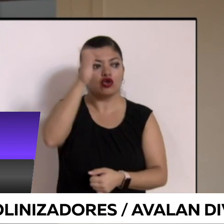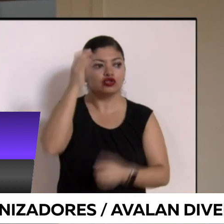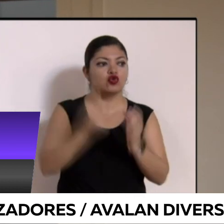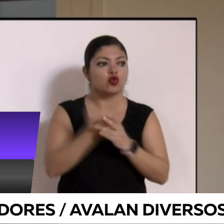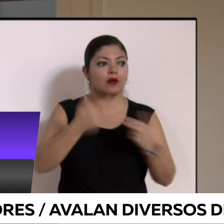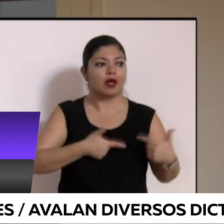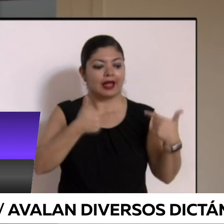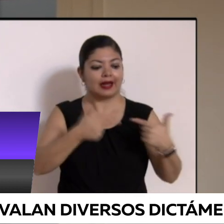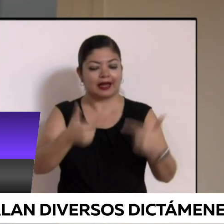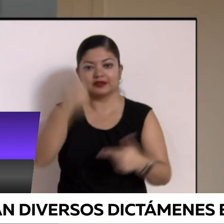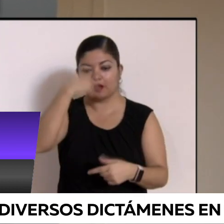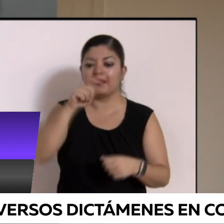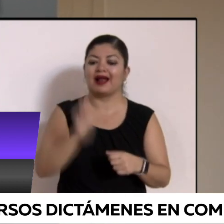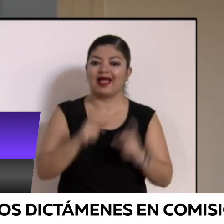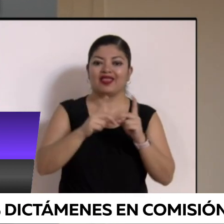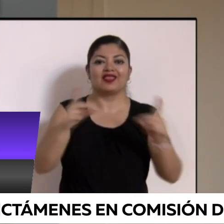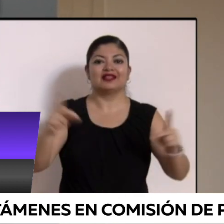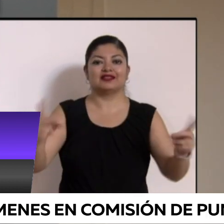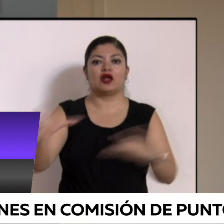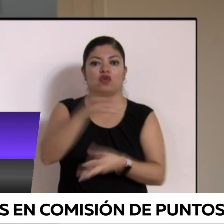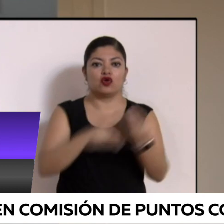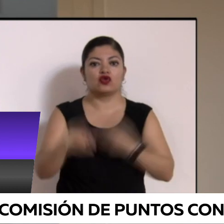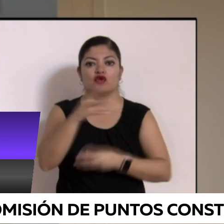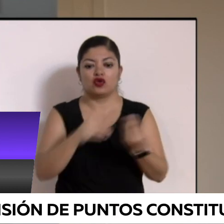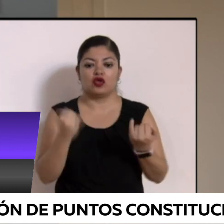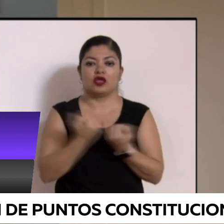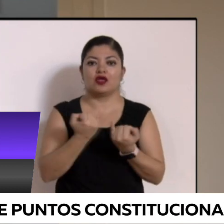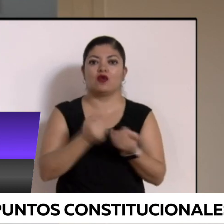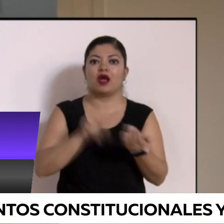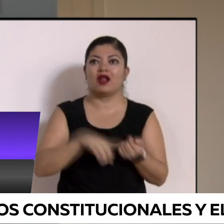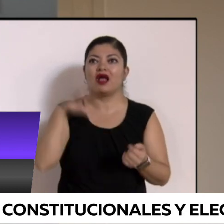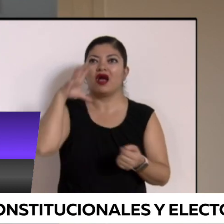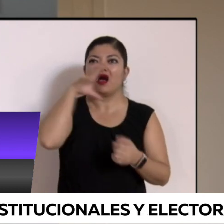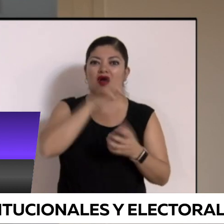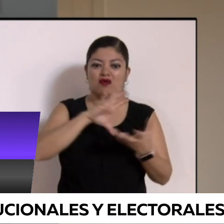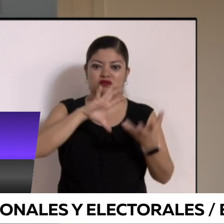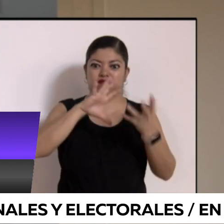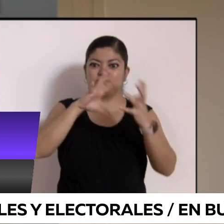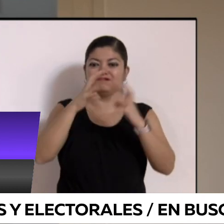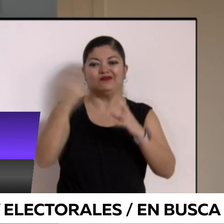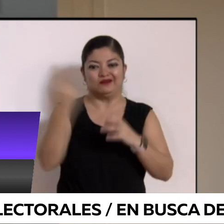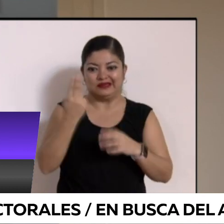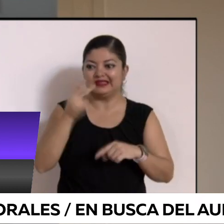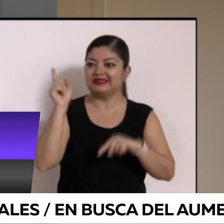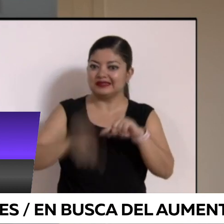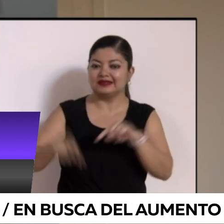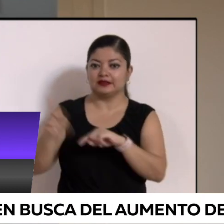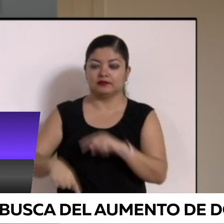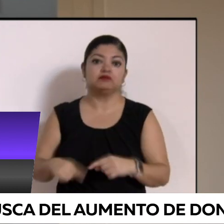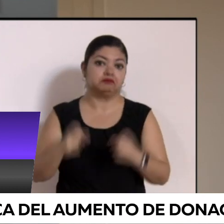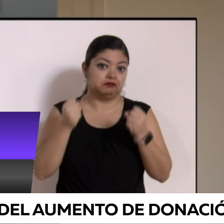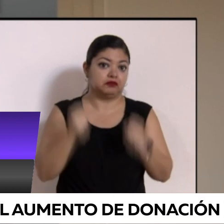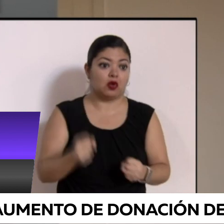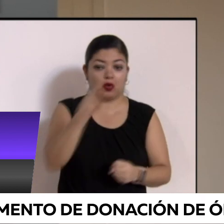generaciones para el desarrollo sustentable y la mitigación del calentamiento global que vivimos hoy en día. Sin duda alguna, a las y los jóvenes, el